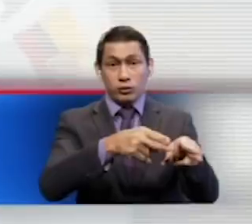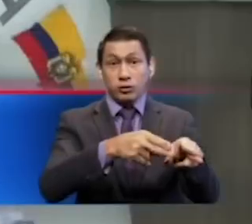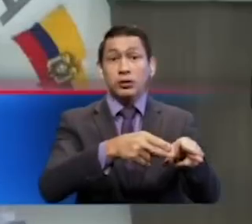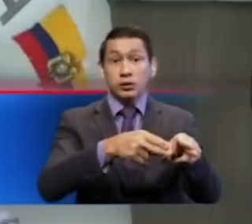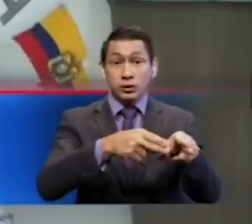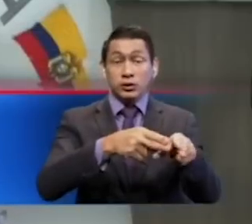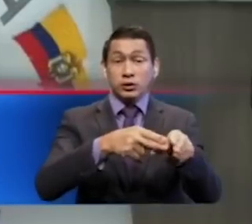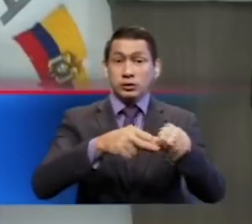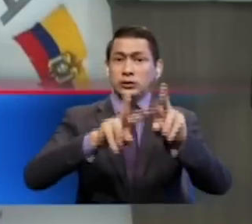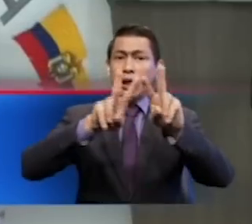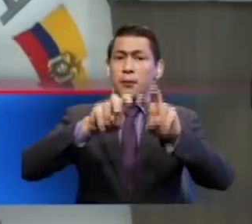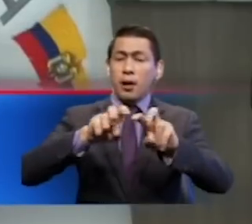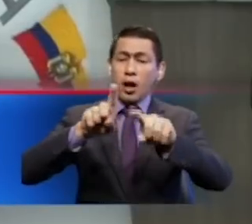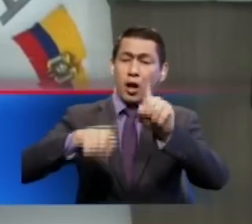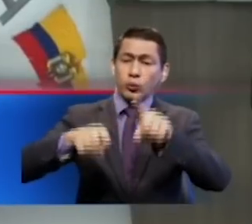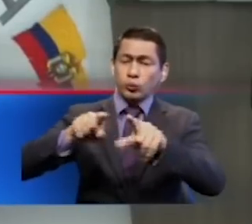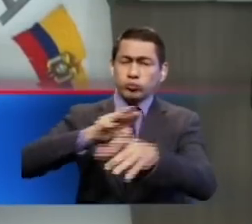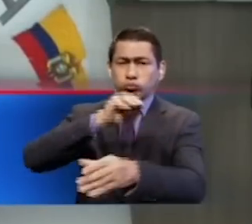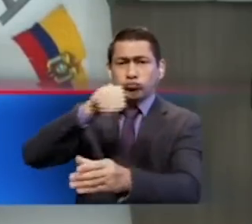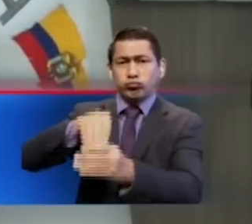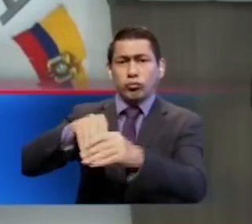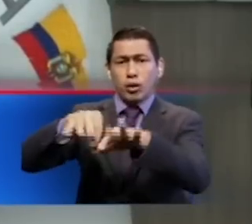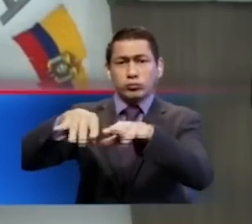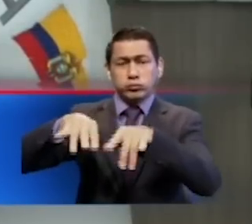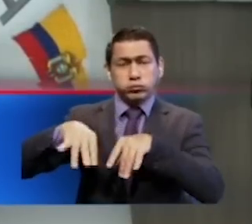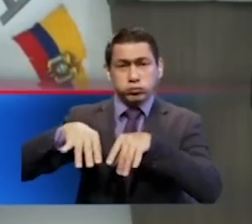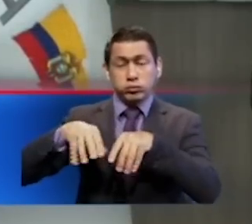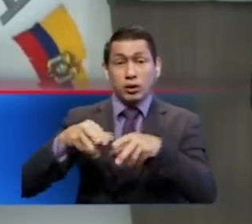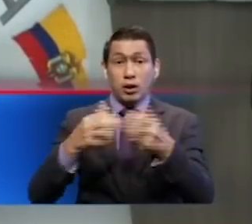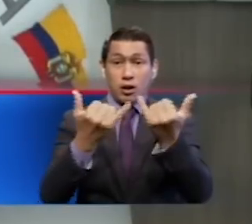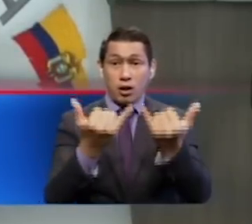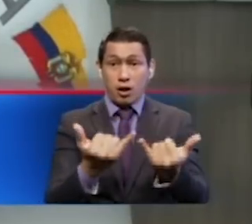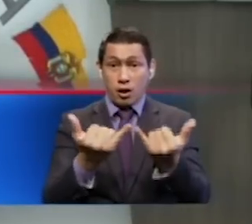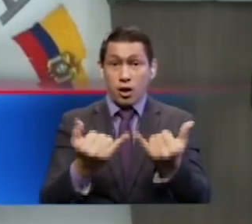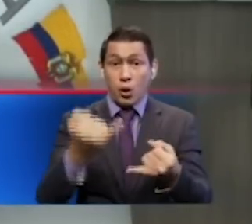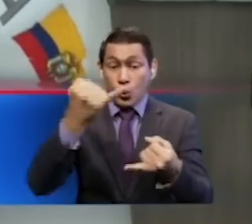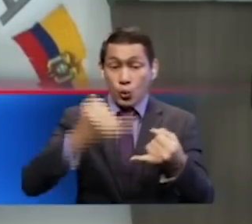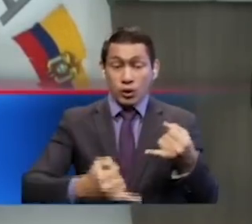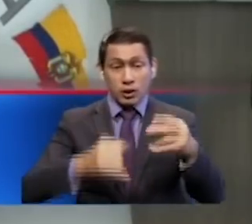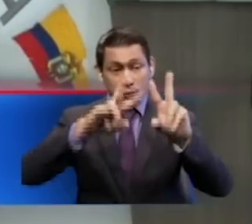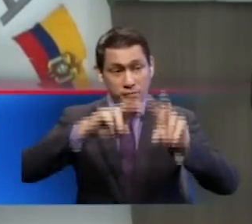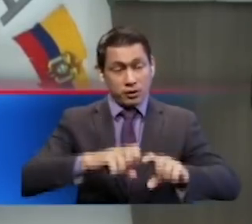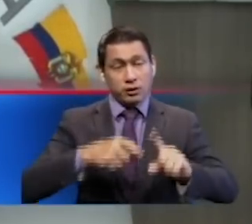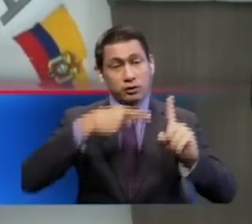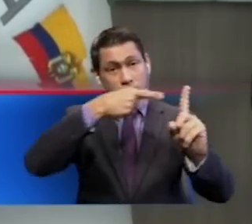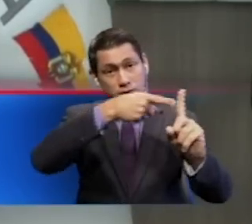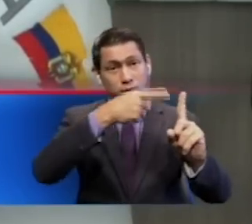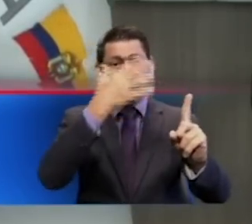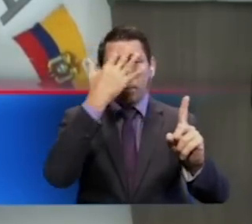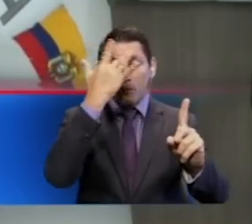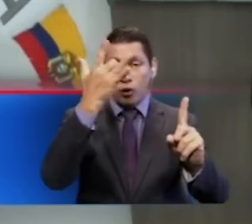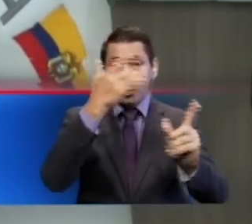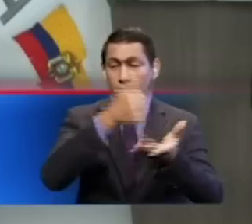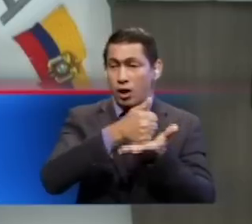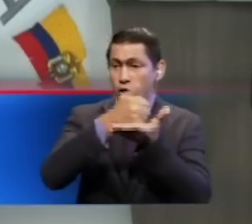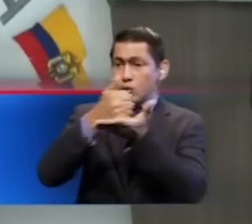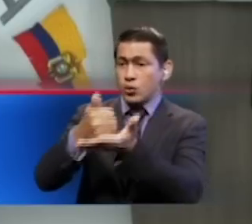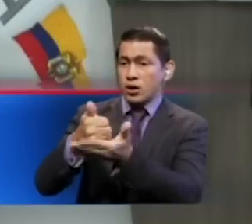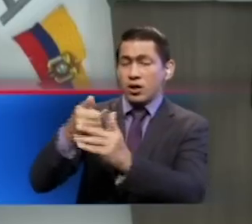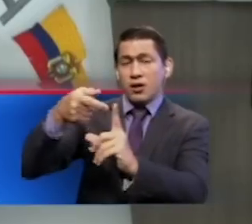archivados, y el actual que tengo, que es lo que ustedes conocen, que fueron por las medidas